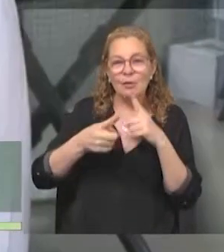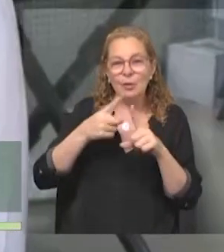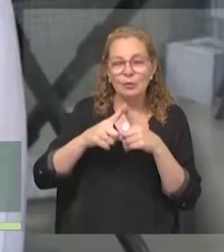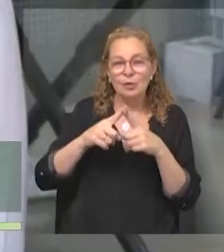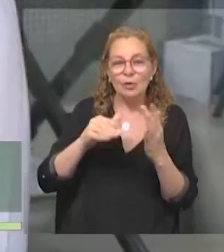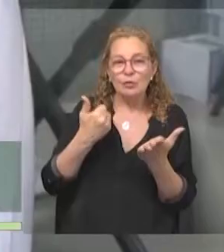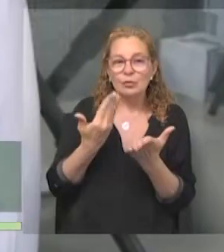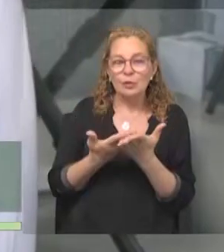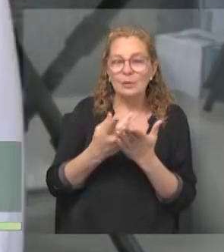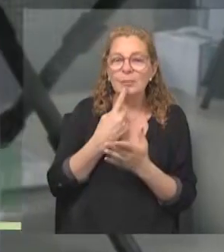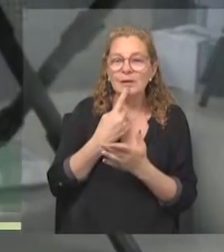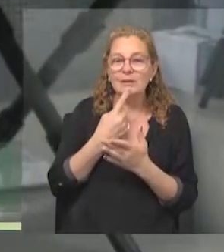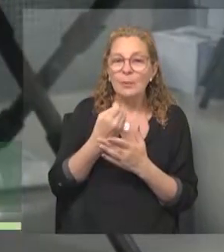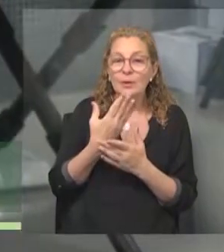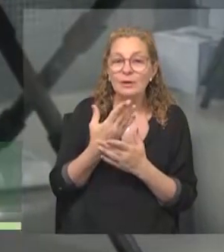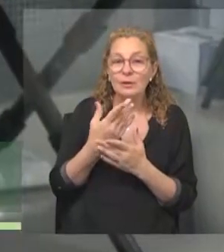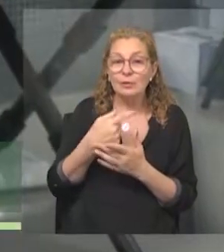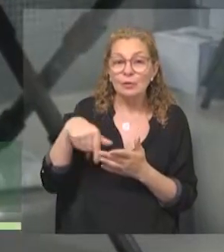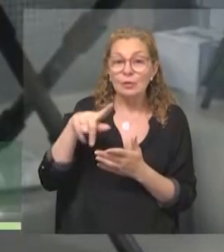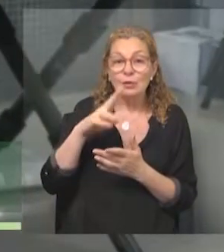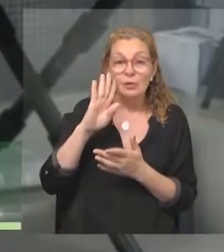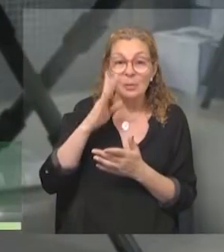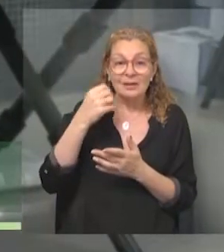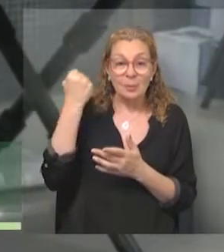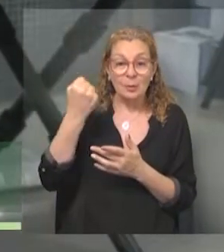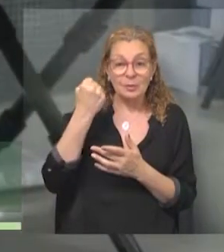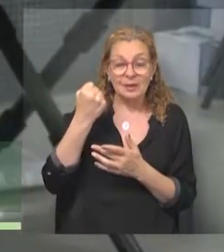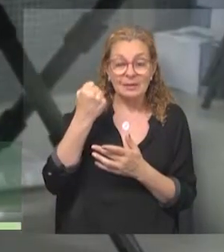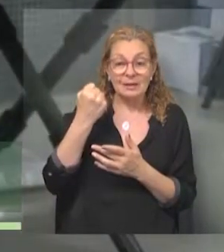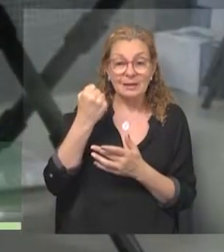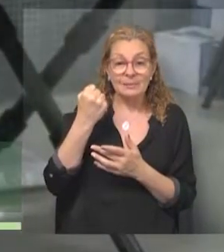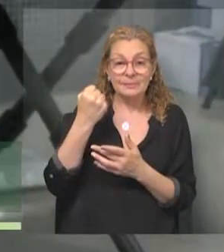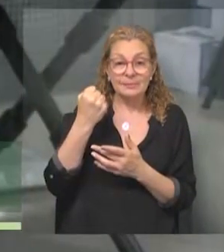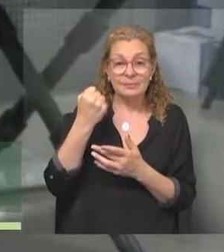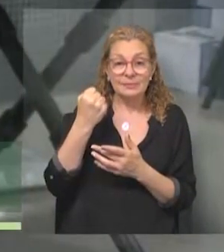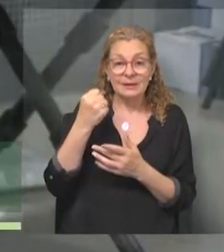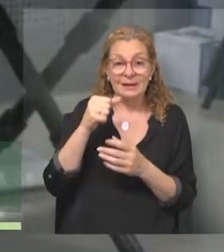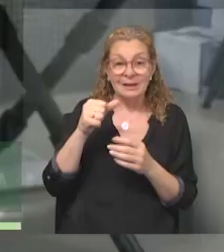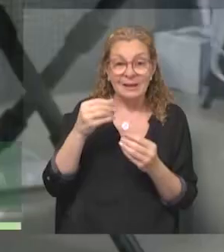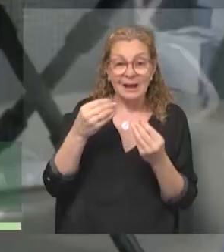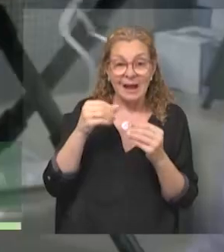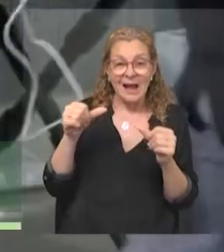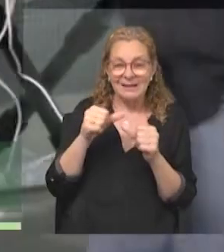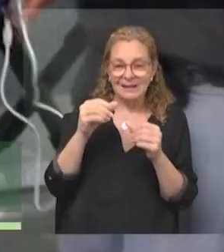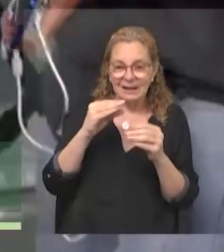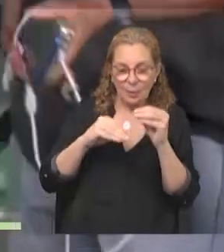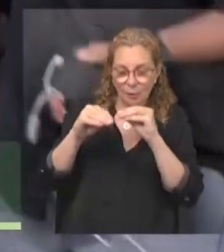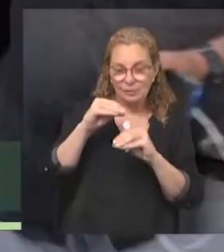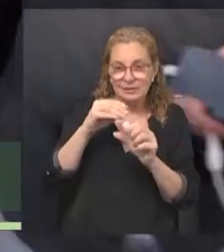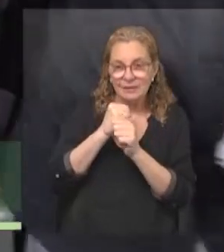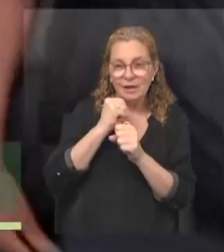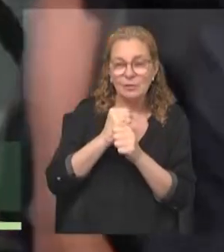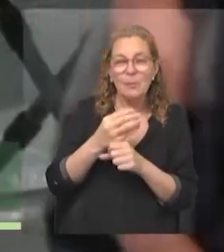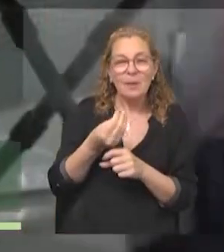sobre la política en particular bueno nosotros nos parece fundamental que nos parece fundamental construir el para qué y hemos venido trabajando